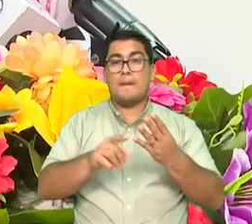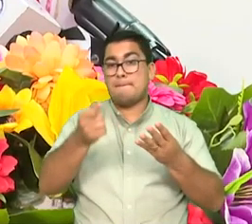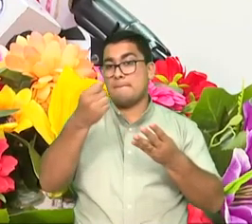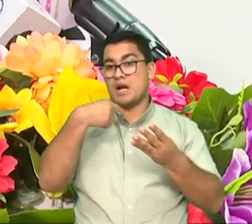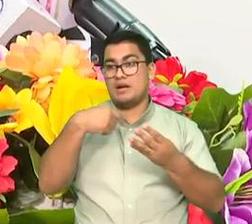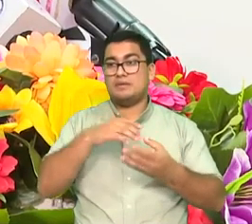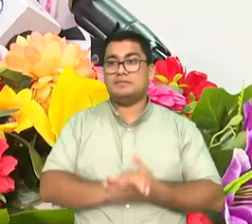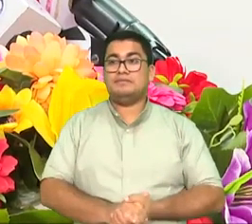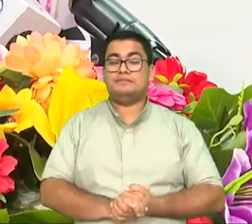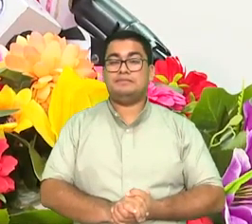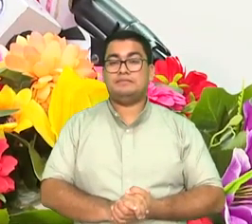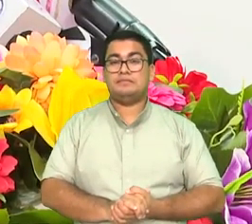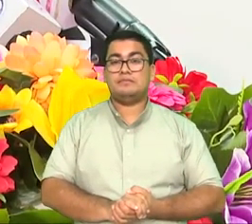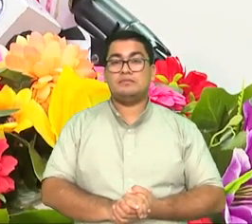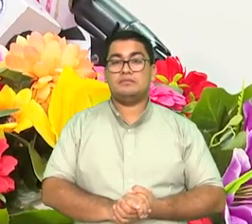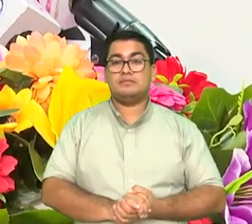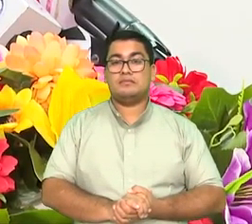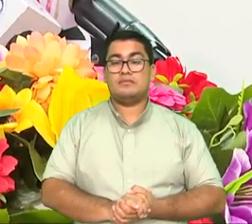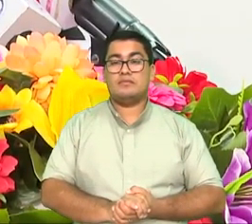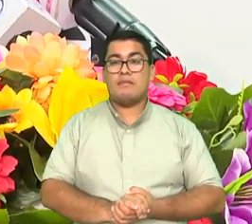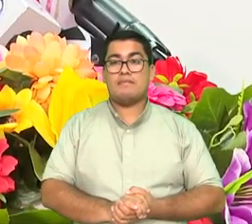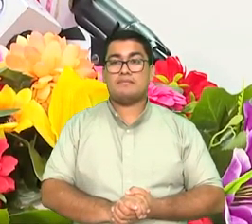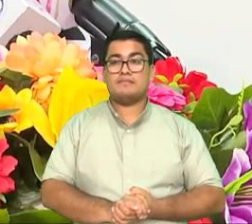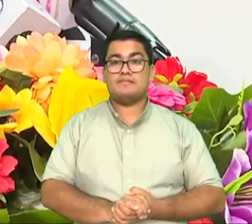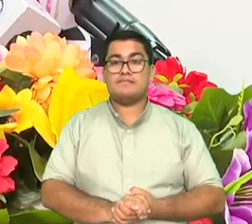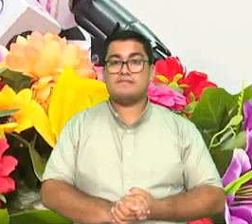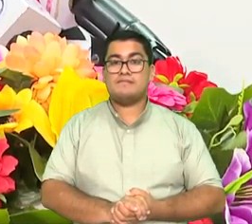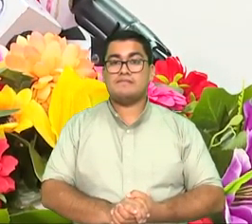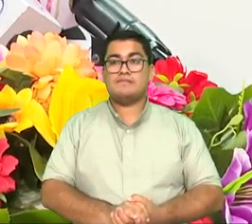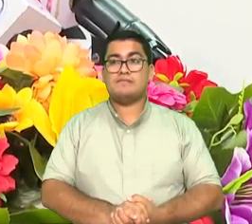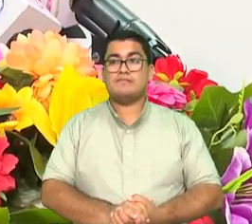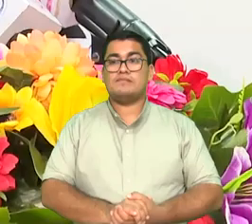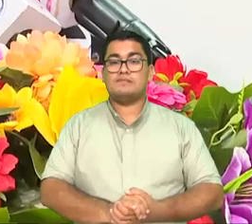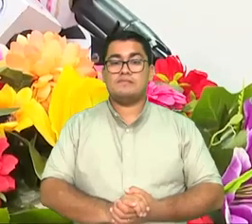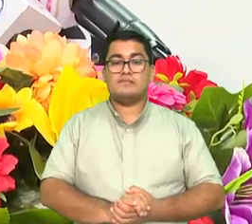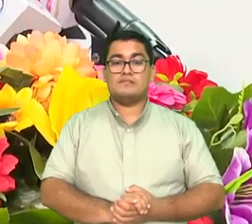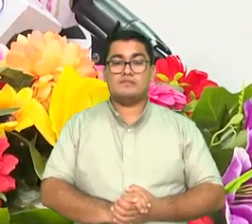medicamentos. Y de exportación se llevaron